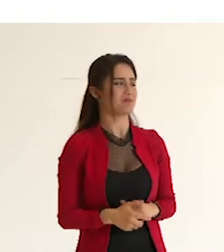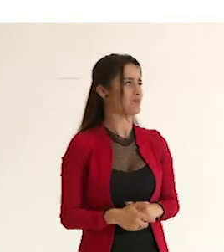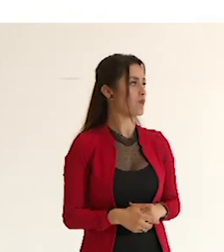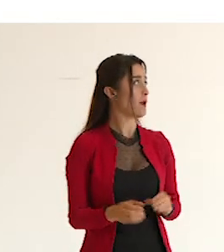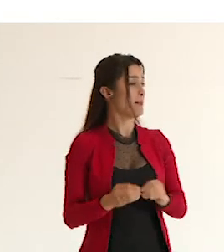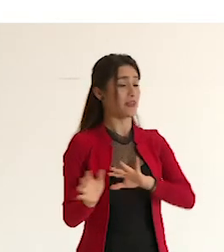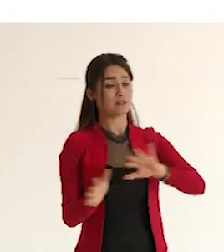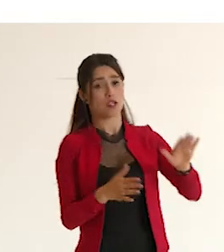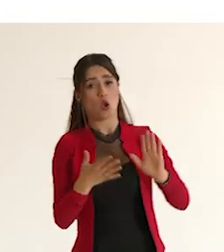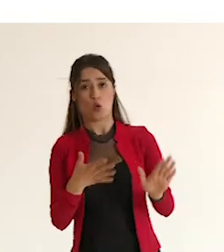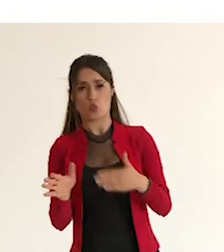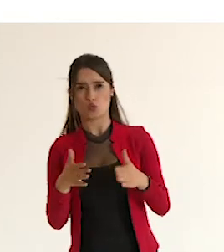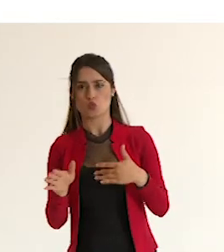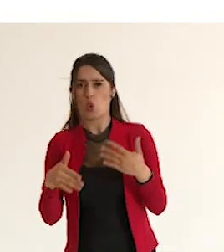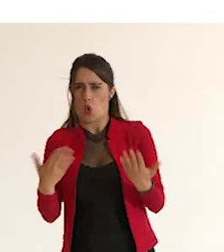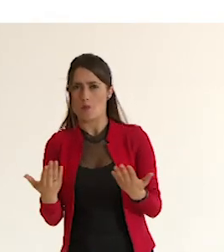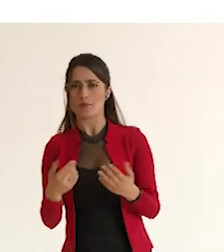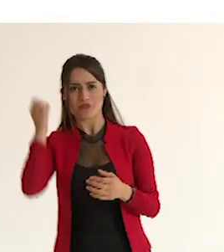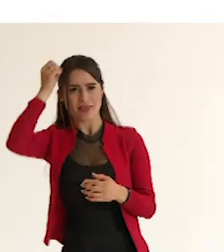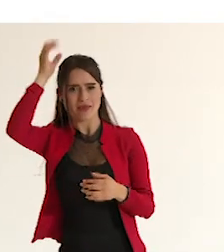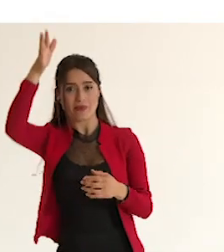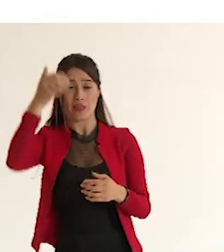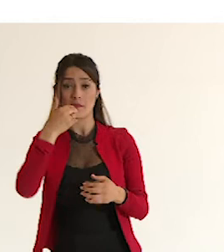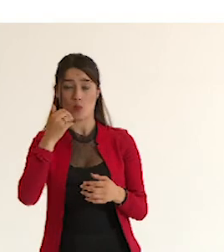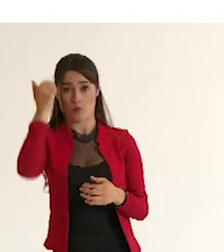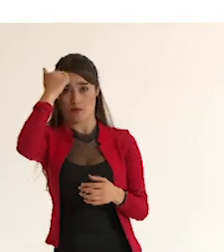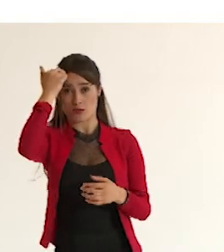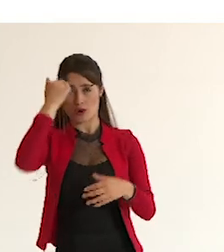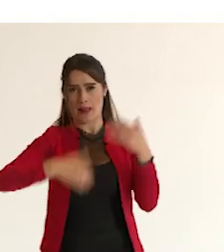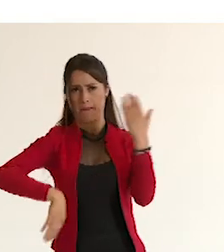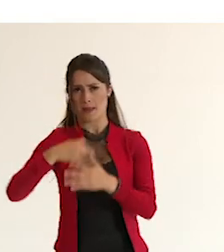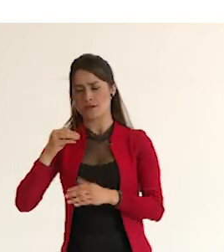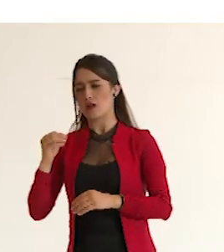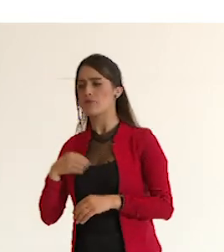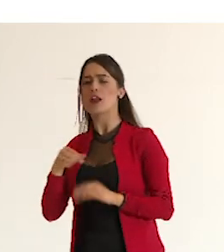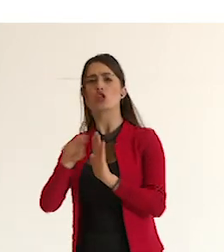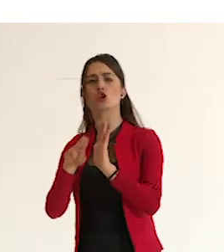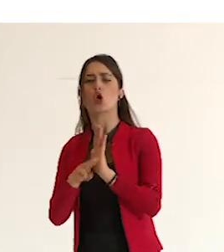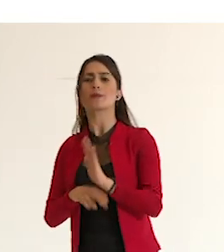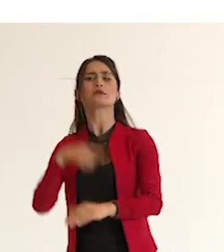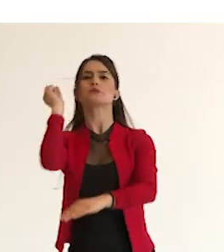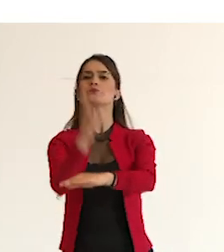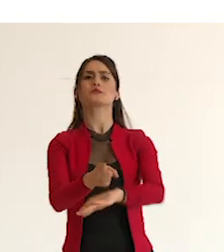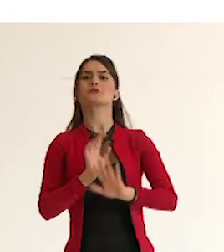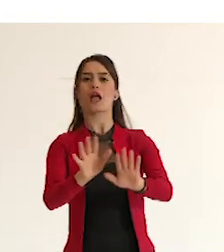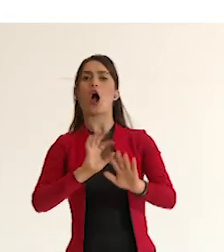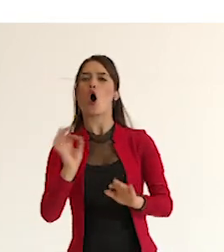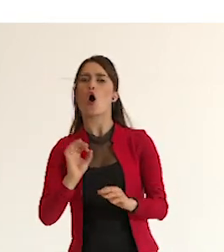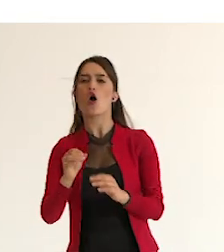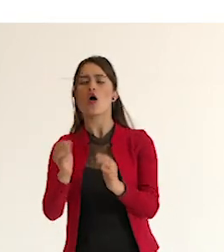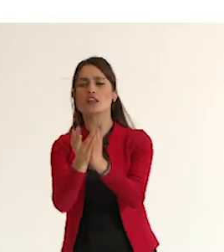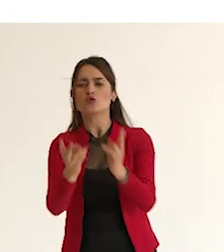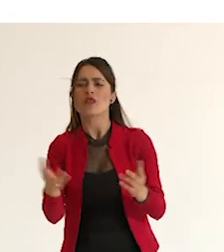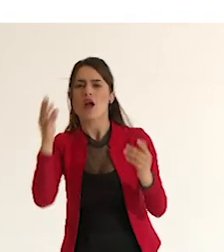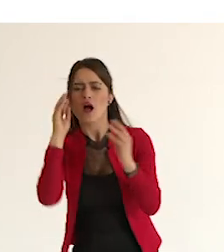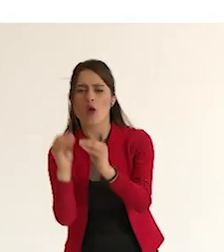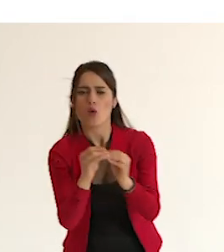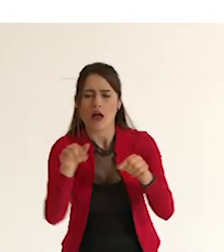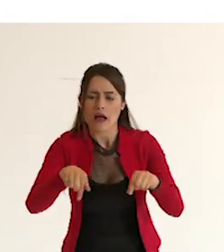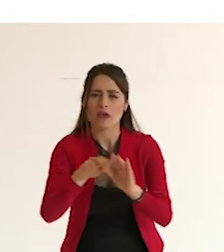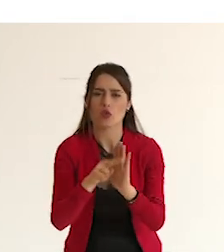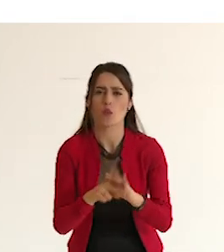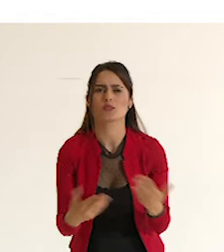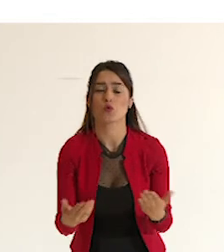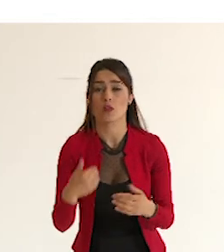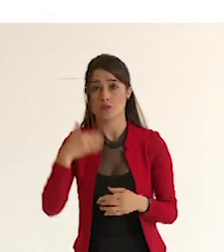las didácticas si el profesor involucra a los estudiantes en la construcción de las reglas del curso nosotros hablamos muchísimo de democracia y de fomentar la